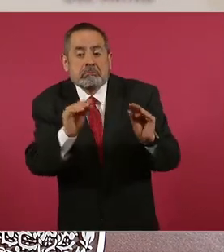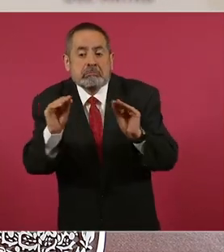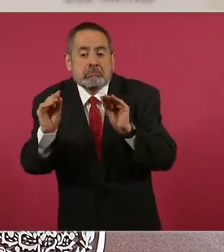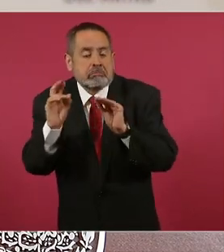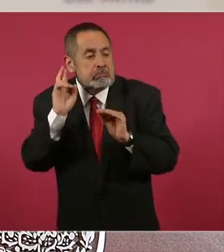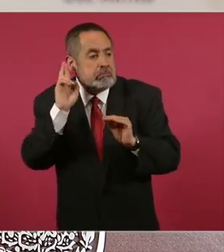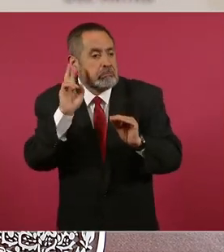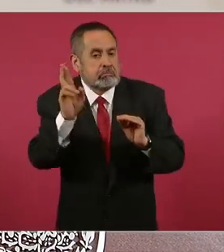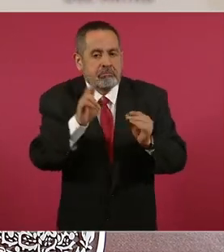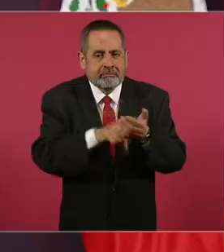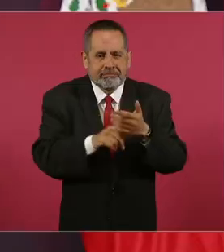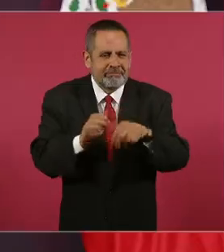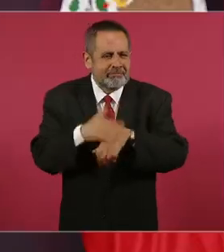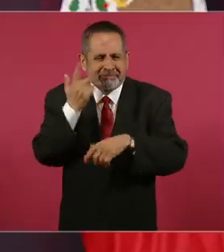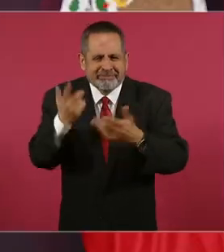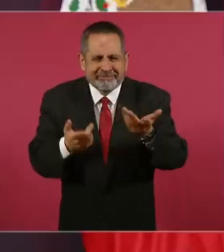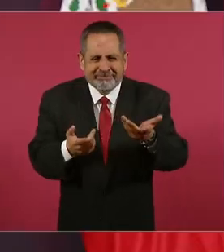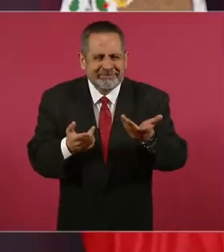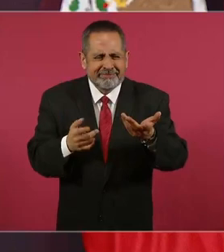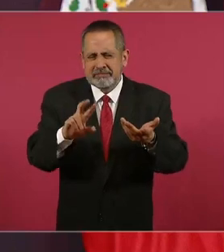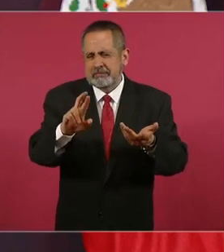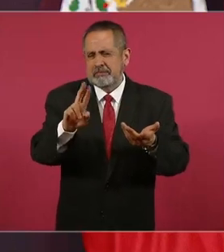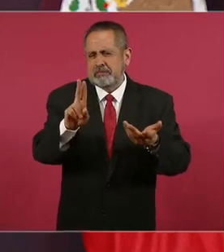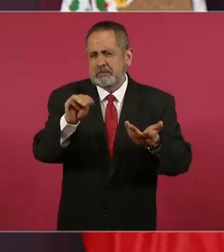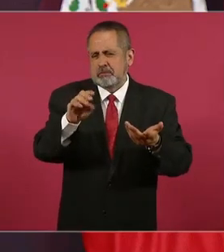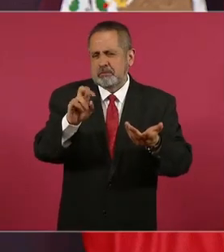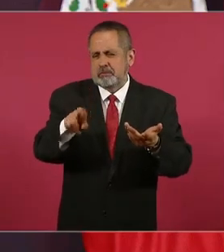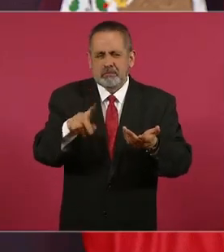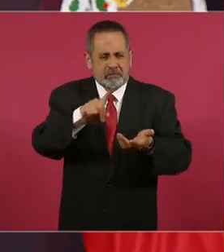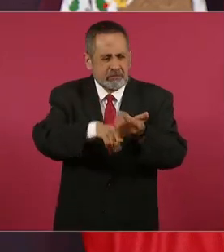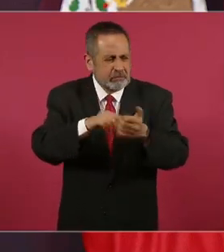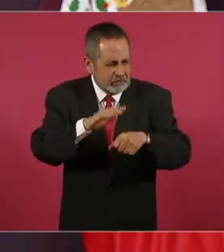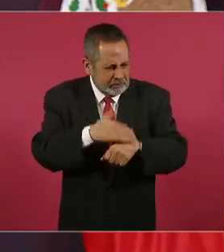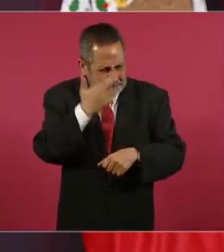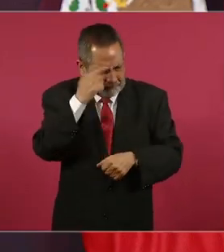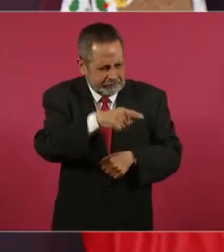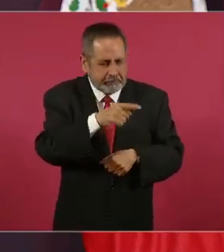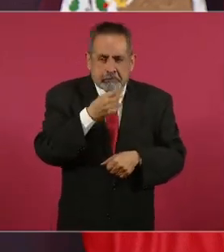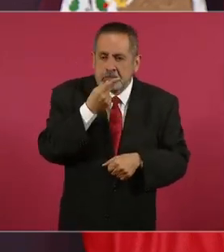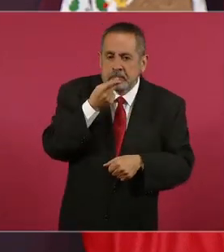¿Y cuáles son los factores que influyen para que el rumor